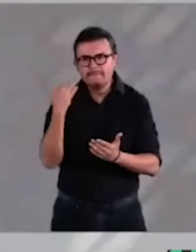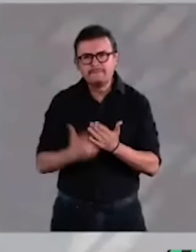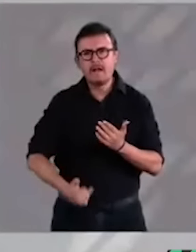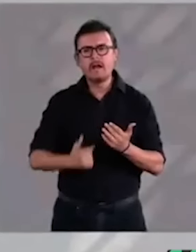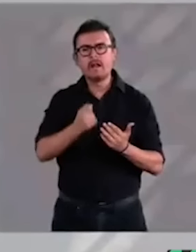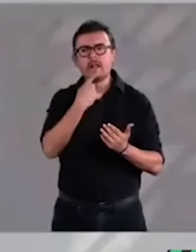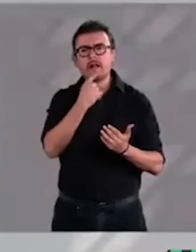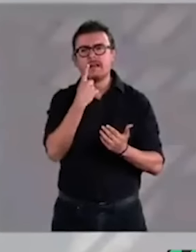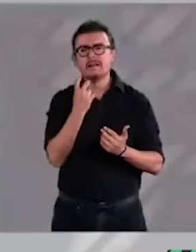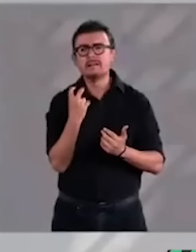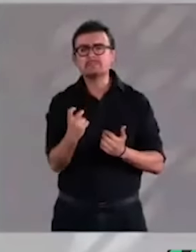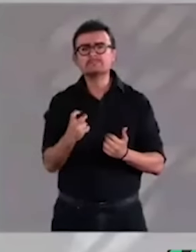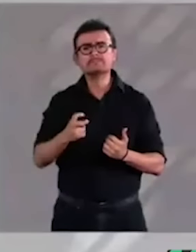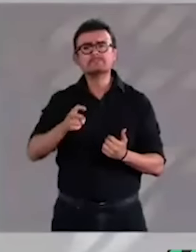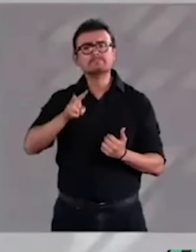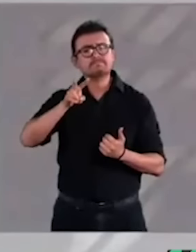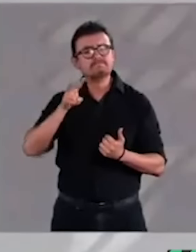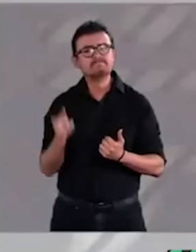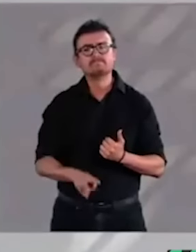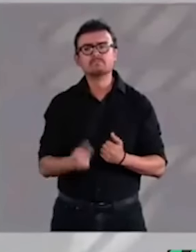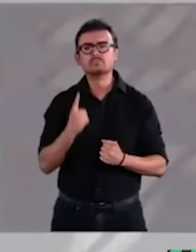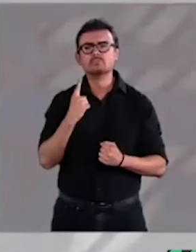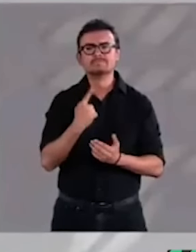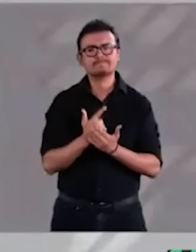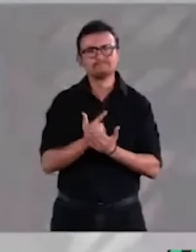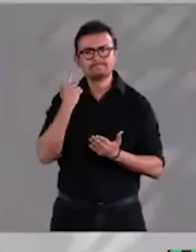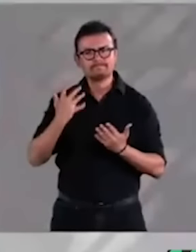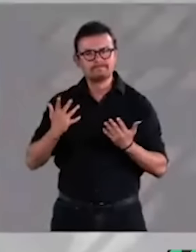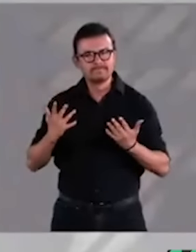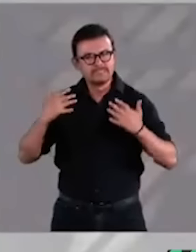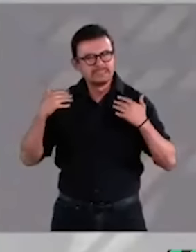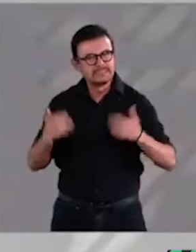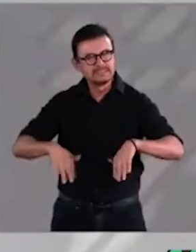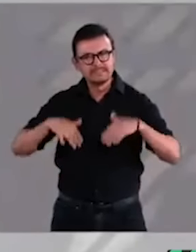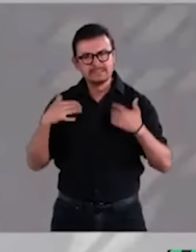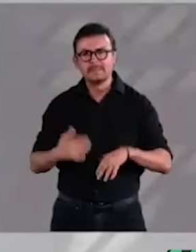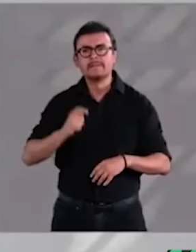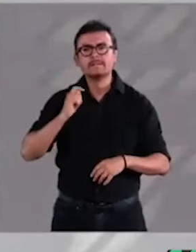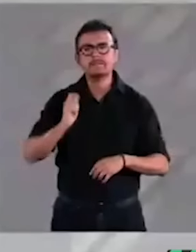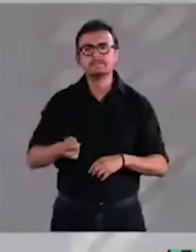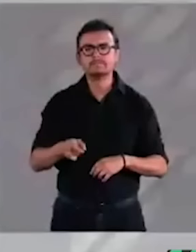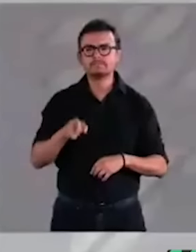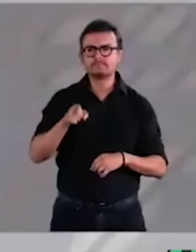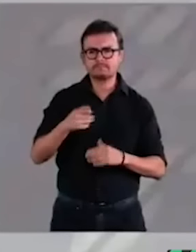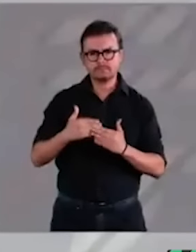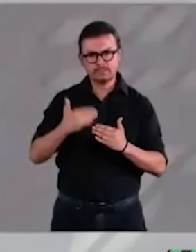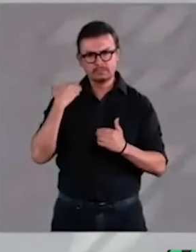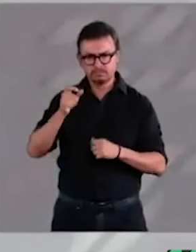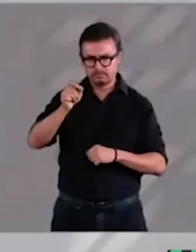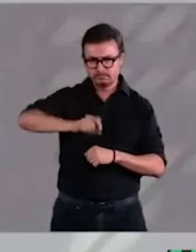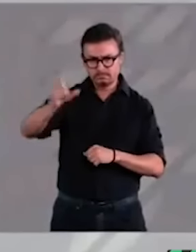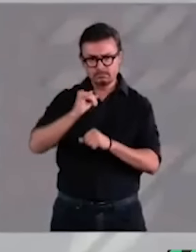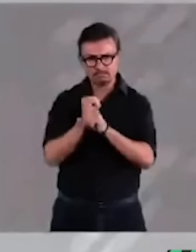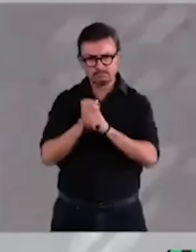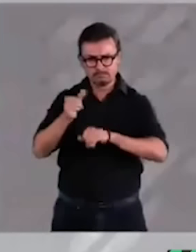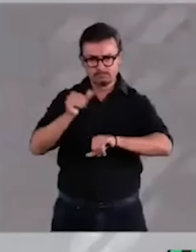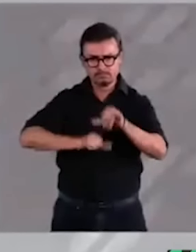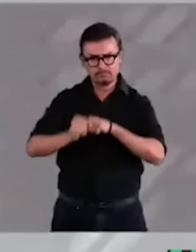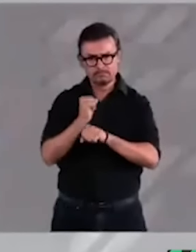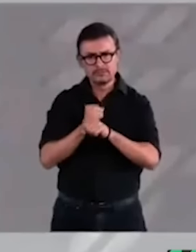la verdad. Pero lo más grave, los verdaderos científicos hace unos días acaban de hablar del